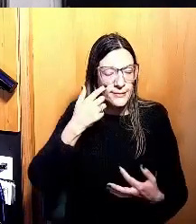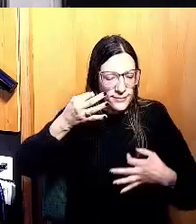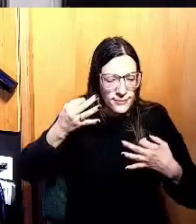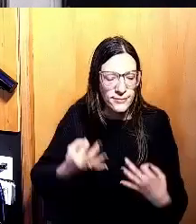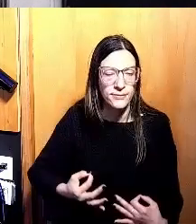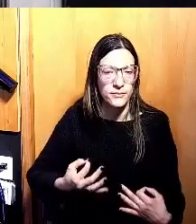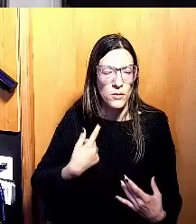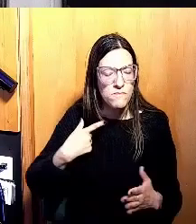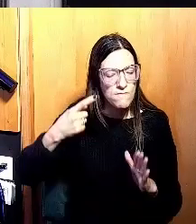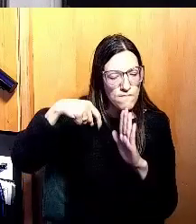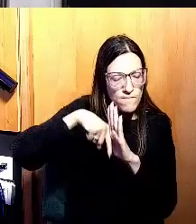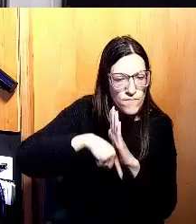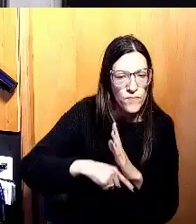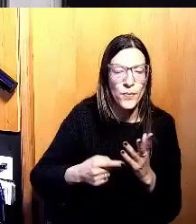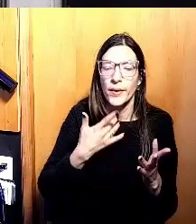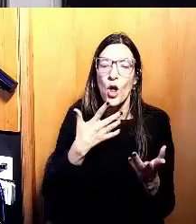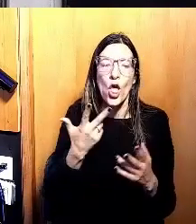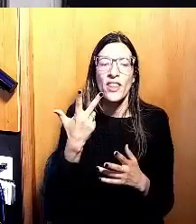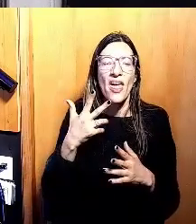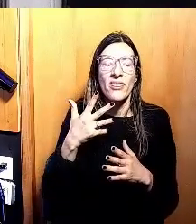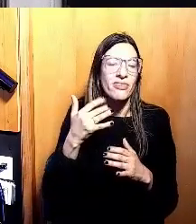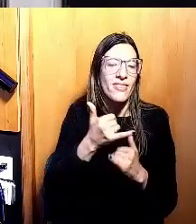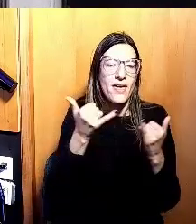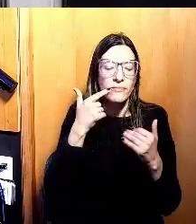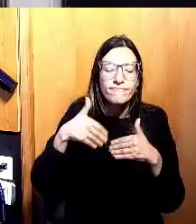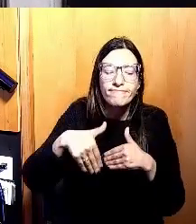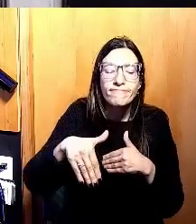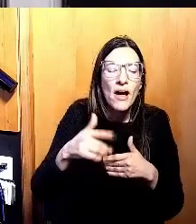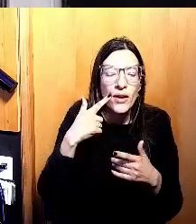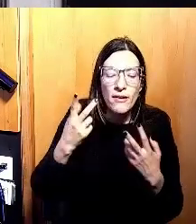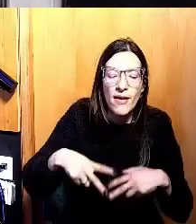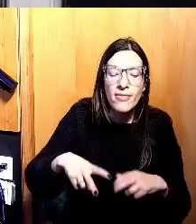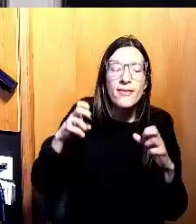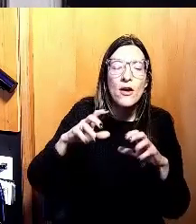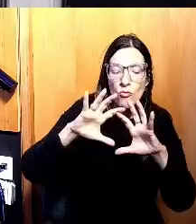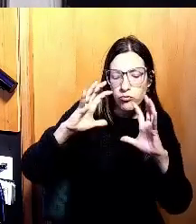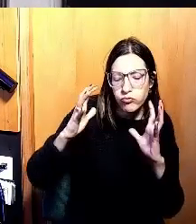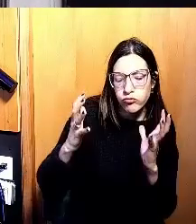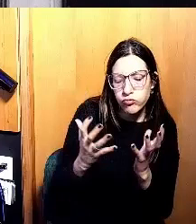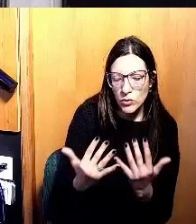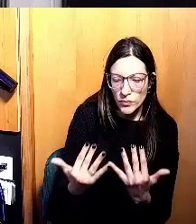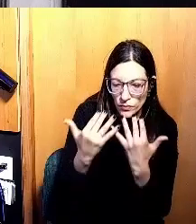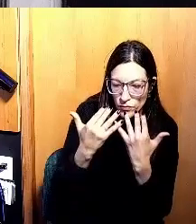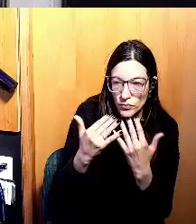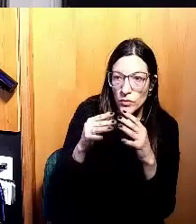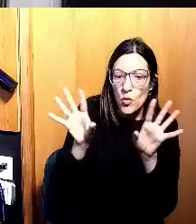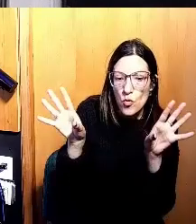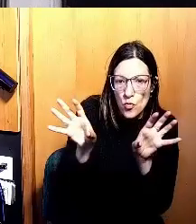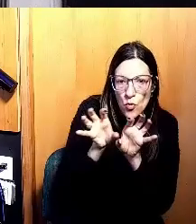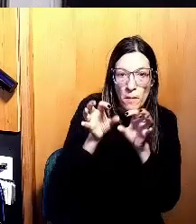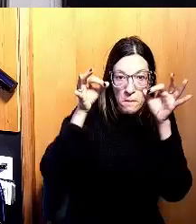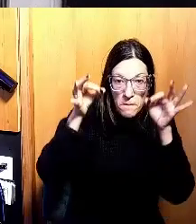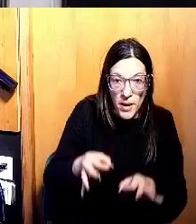pronóstico a 3 días y también identificar de qué rubro es que esa calidad de aire puede